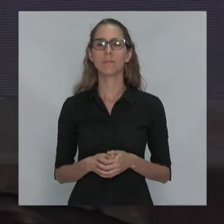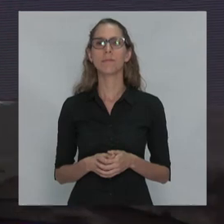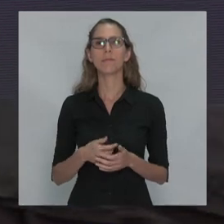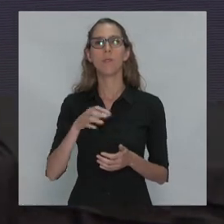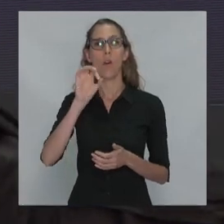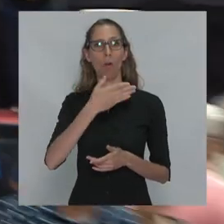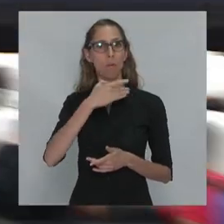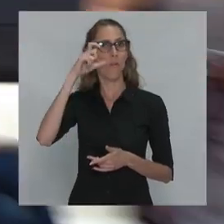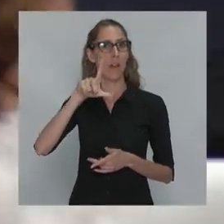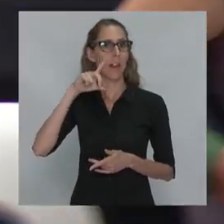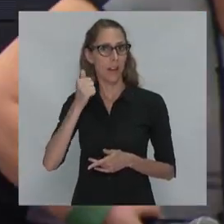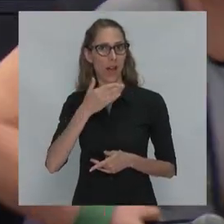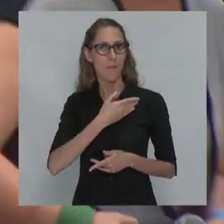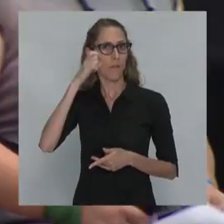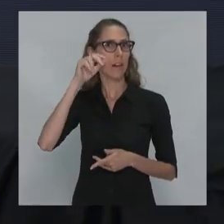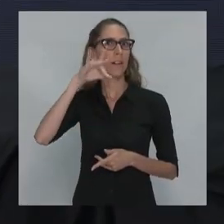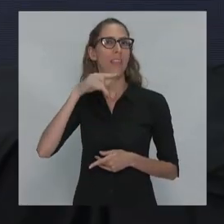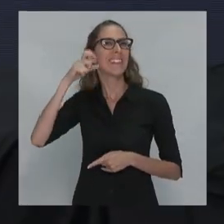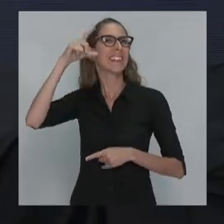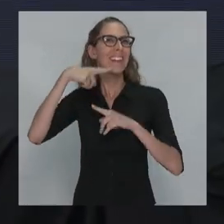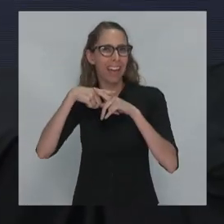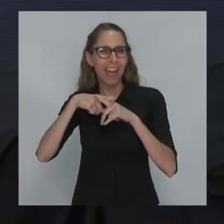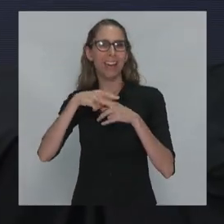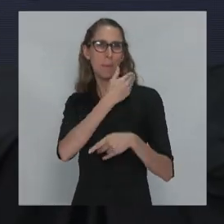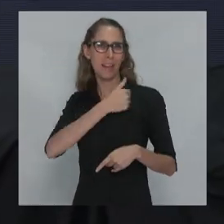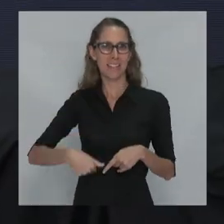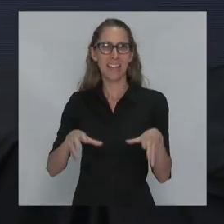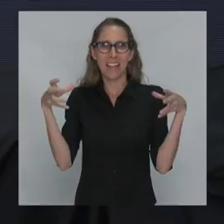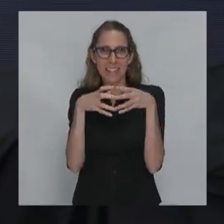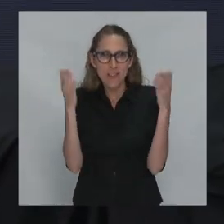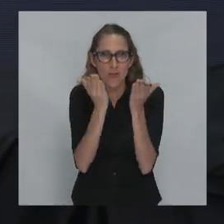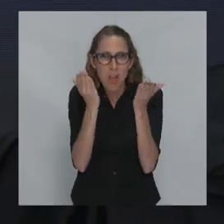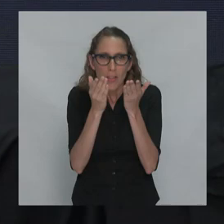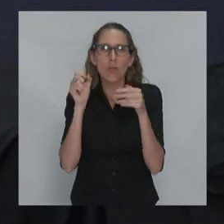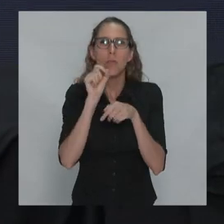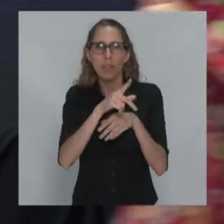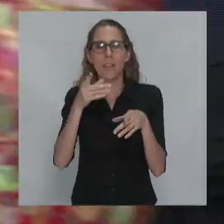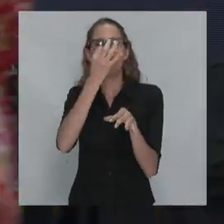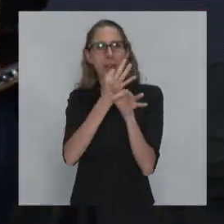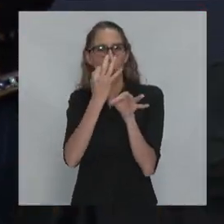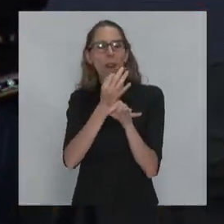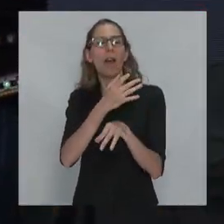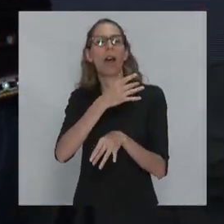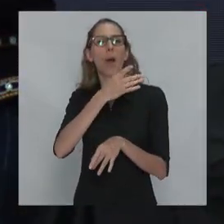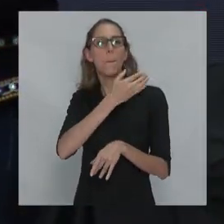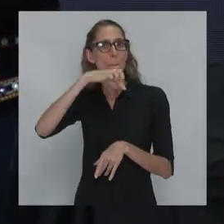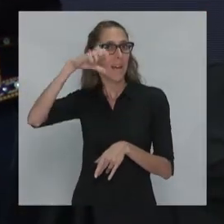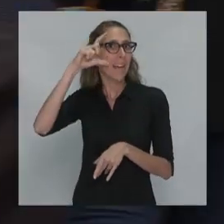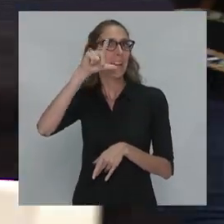A Ofelia Fernández, expresidenta del Centro de Estudiantes de la Escuela Superior Carlos Pellegrini.